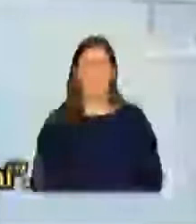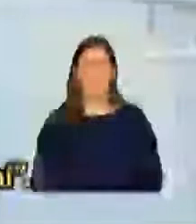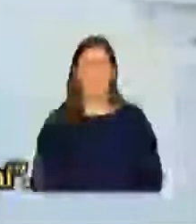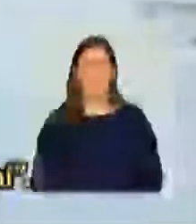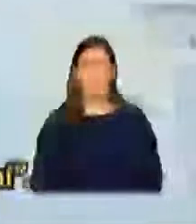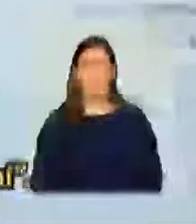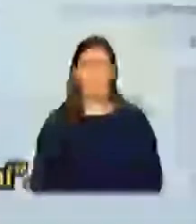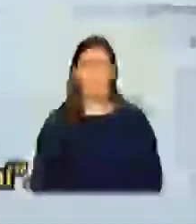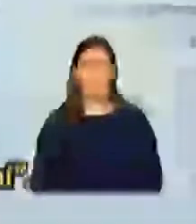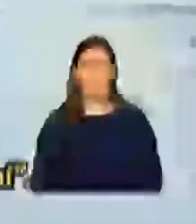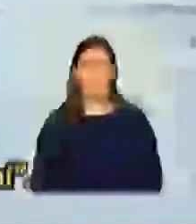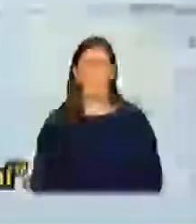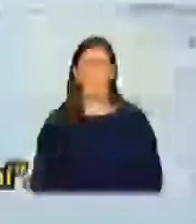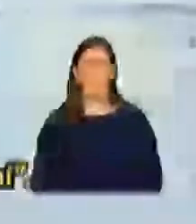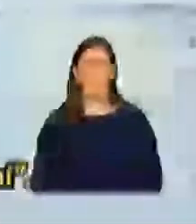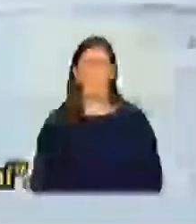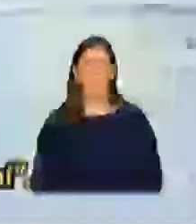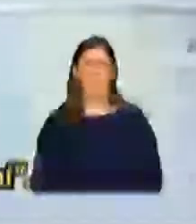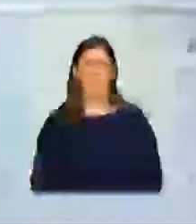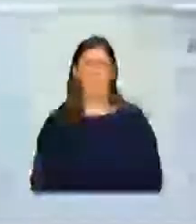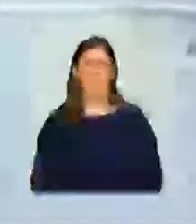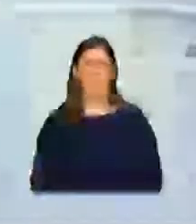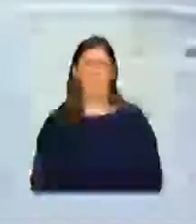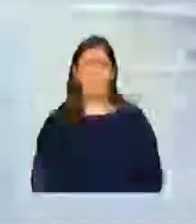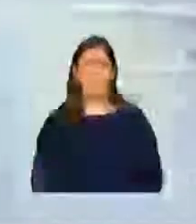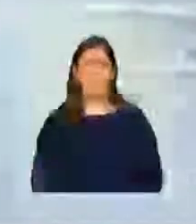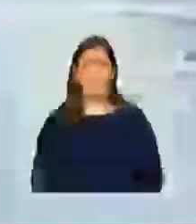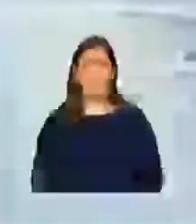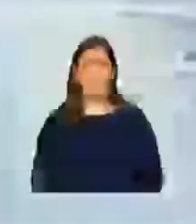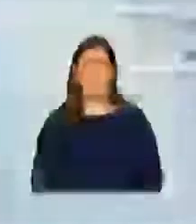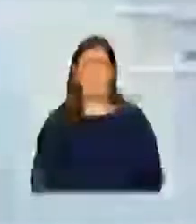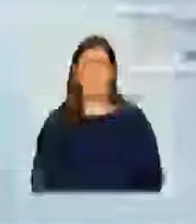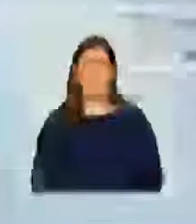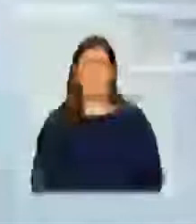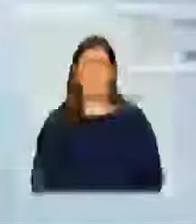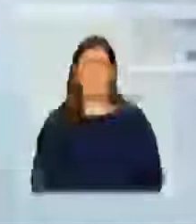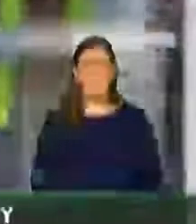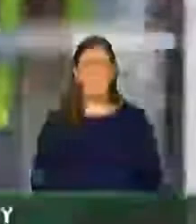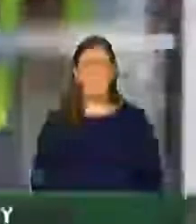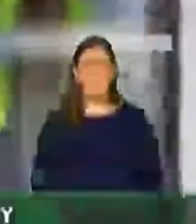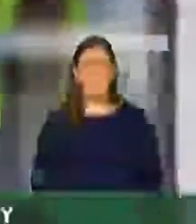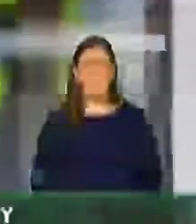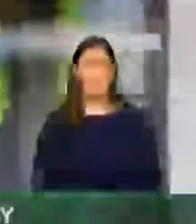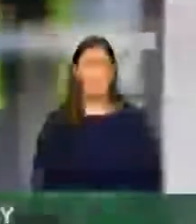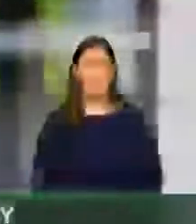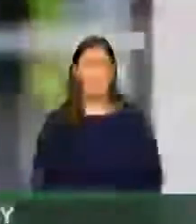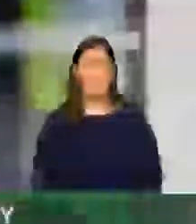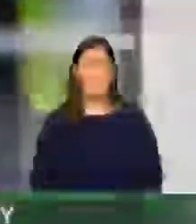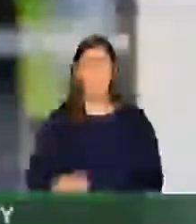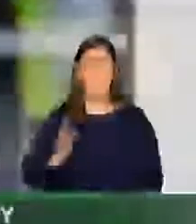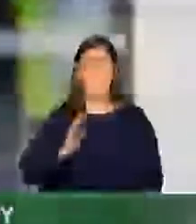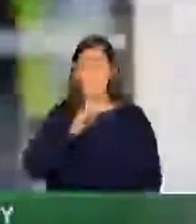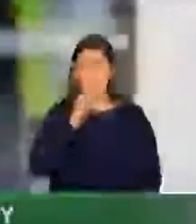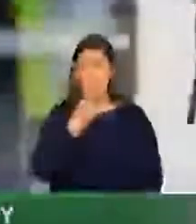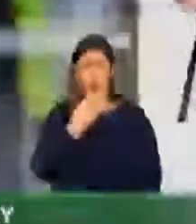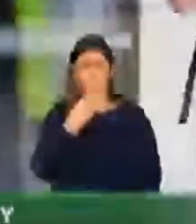vem, vem. Eu entendi que ele estava querendo falar que queria... E no beijo e balançando dólar. O dinheiro, é. A mulher contou que lhe disse que